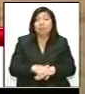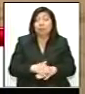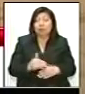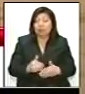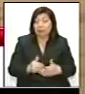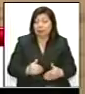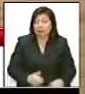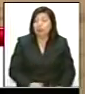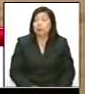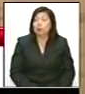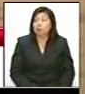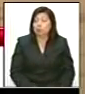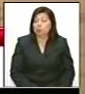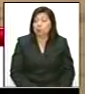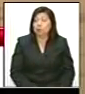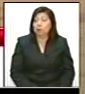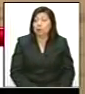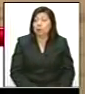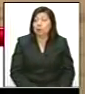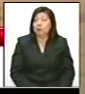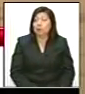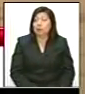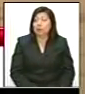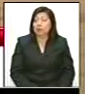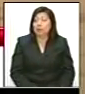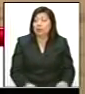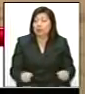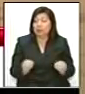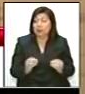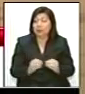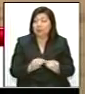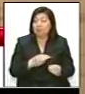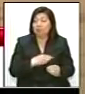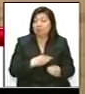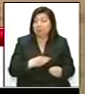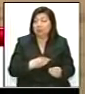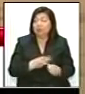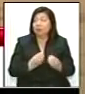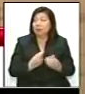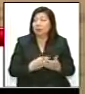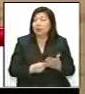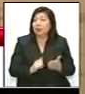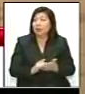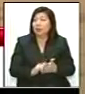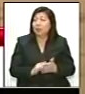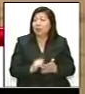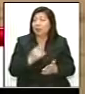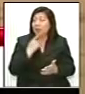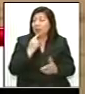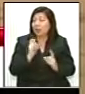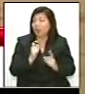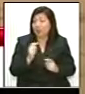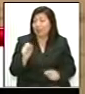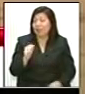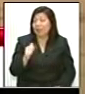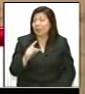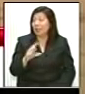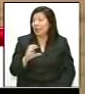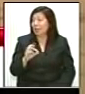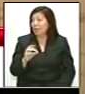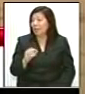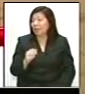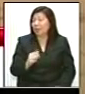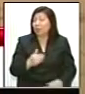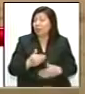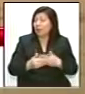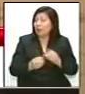adelantarlo, ¿no? Algunos puntos concretos, ministro, porque bien ha dicho la jurista Salgado que no se pierde de vista el día a